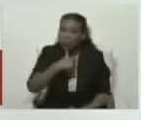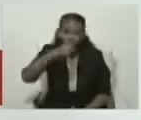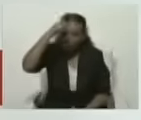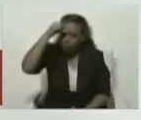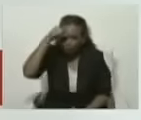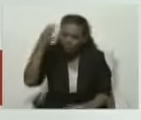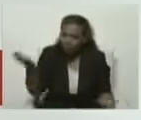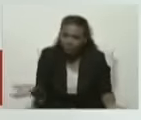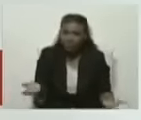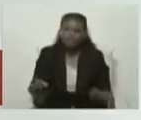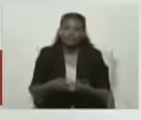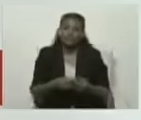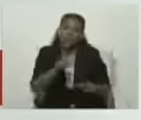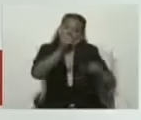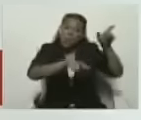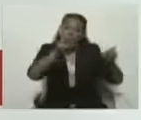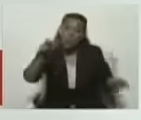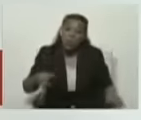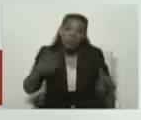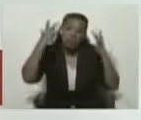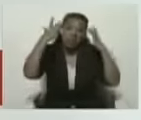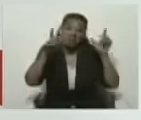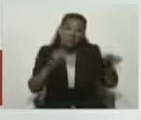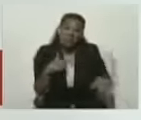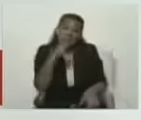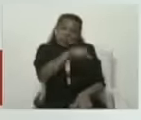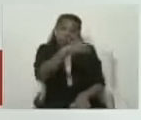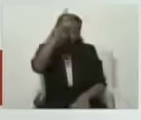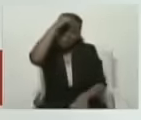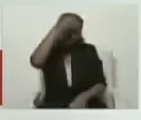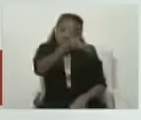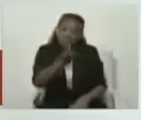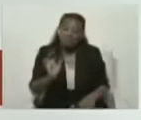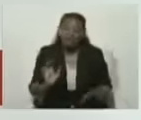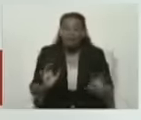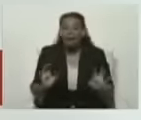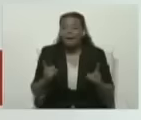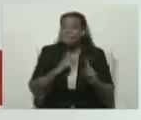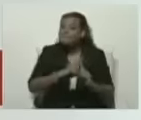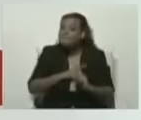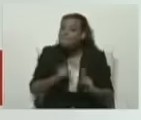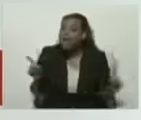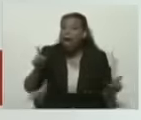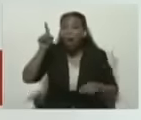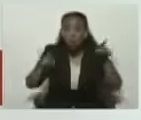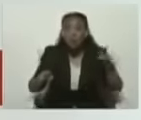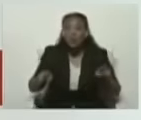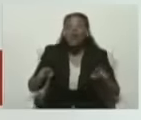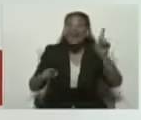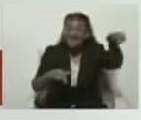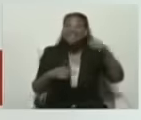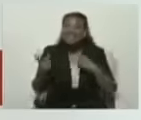a cualquier escudriñamiento de la imaginación. Pero hubo gente que se lo creyó.